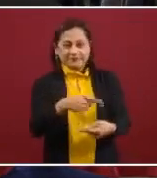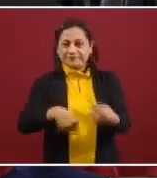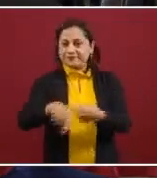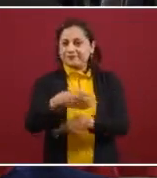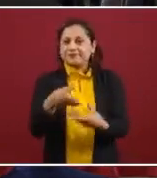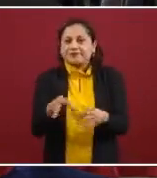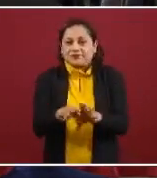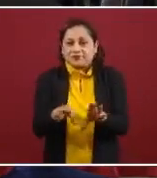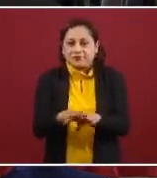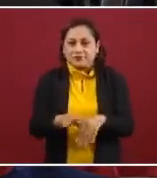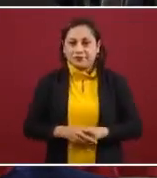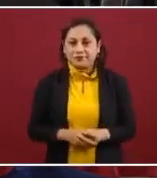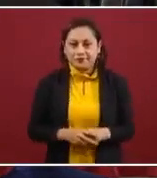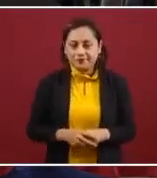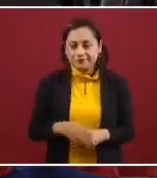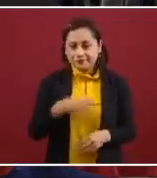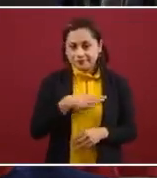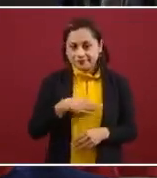Muchas felicidades.